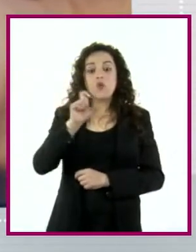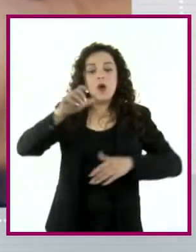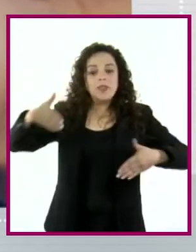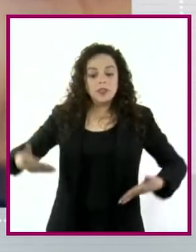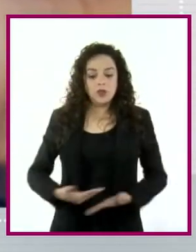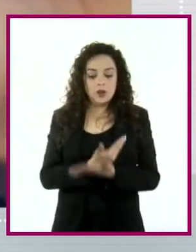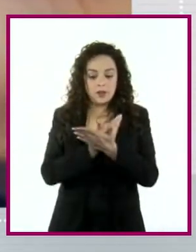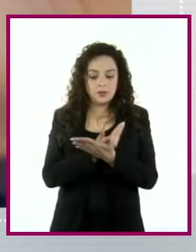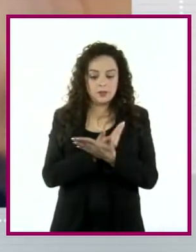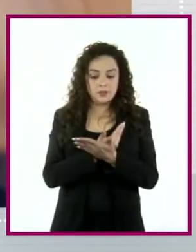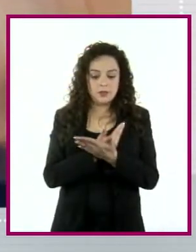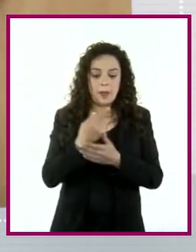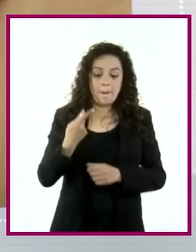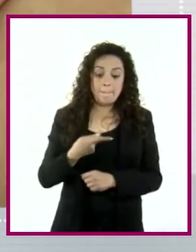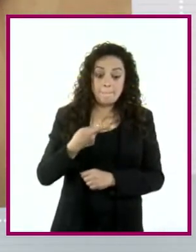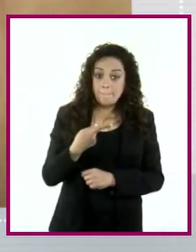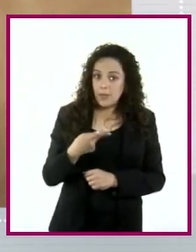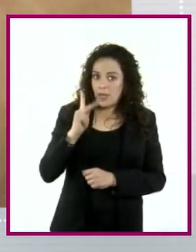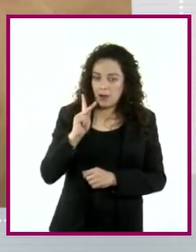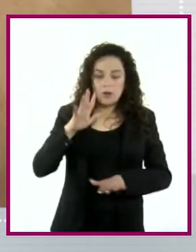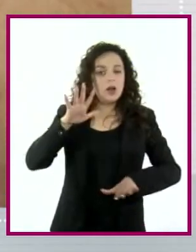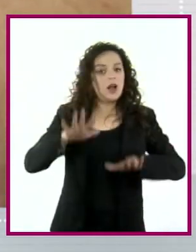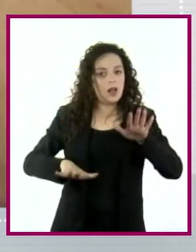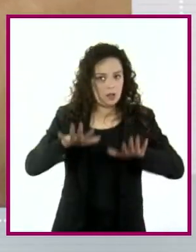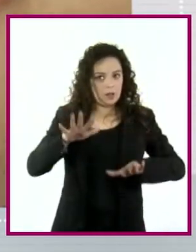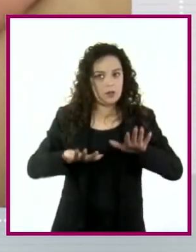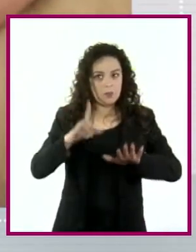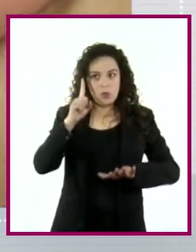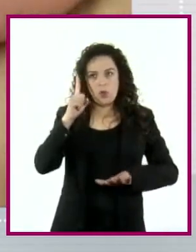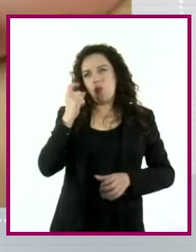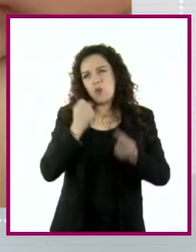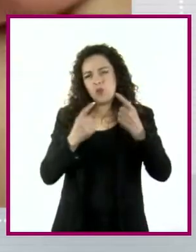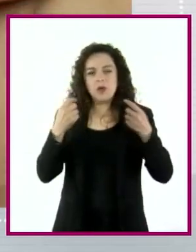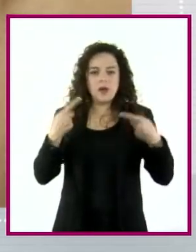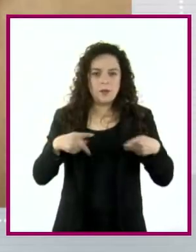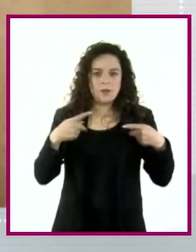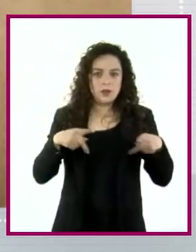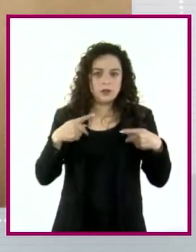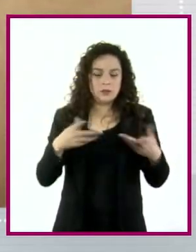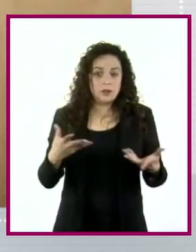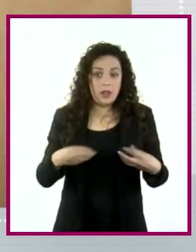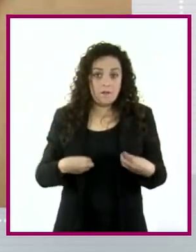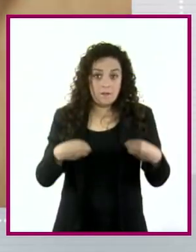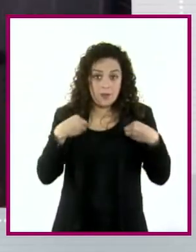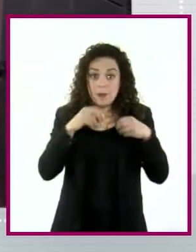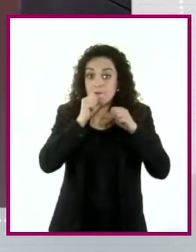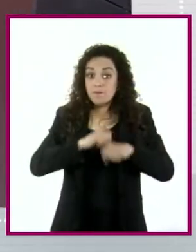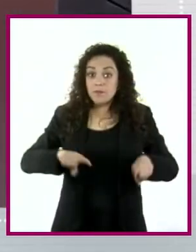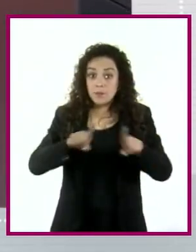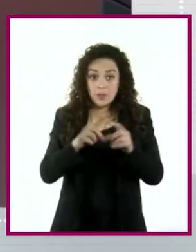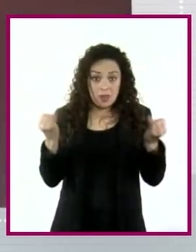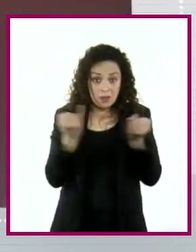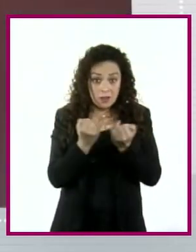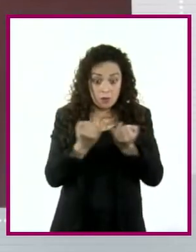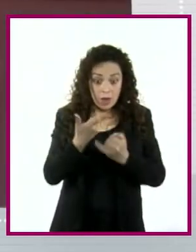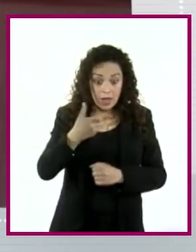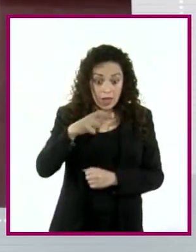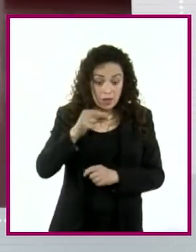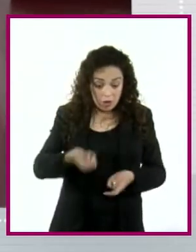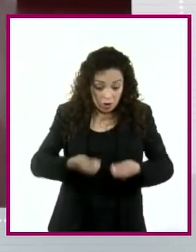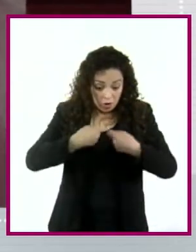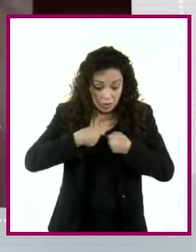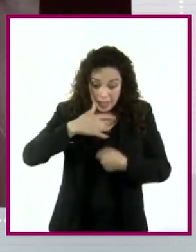nacimiento, pero a veces algunas personas no vivimos el mismo género que se nos impuso. A